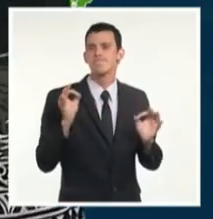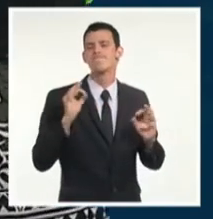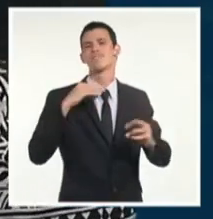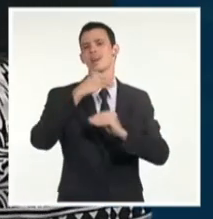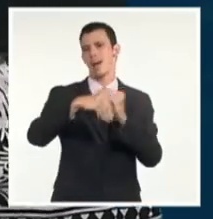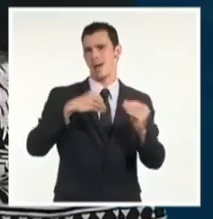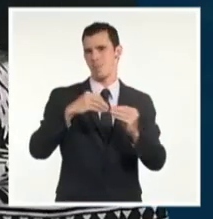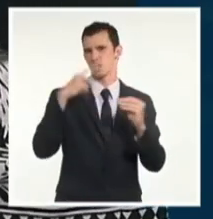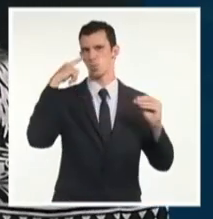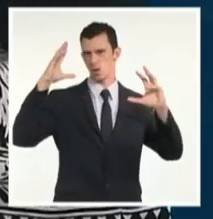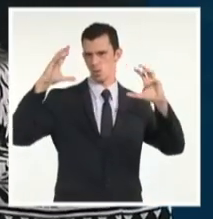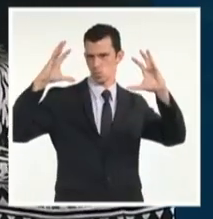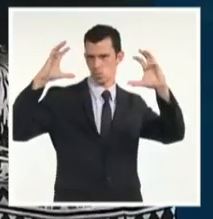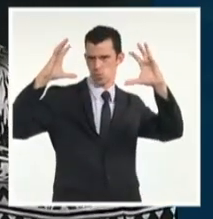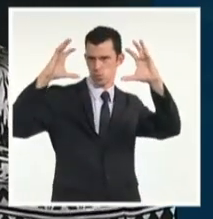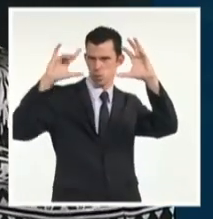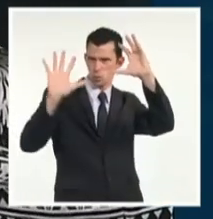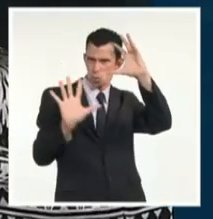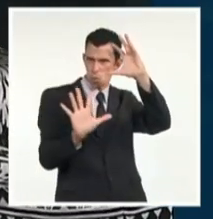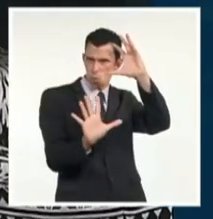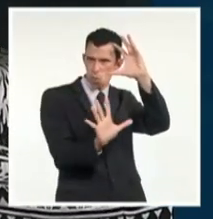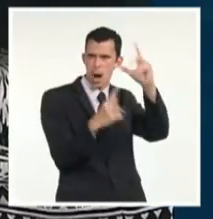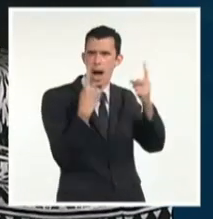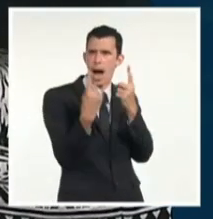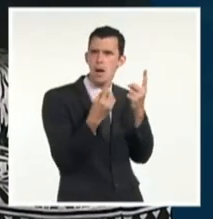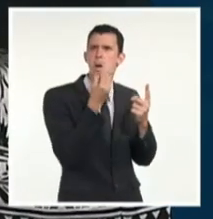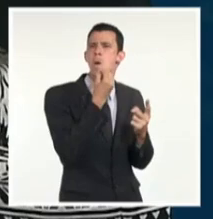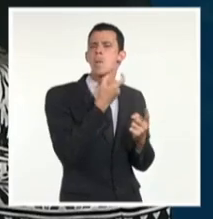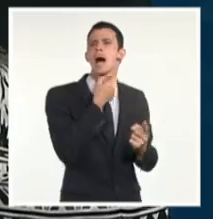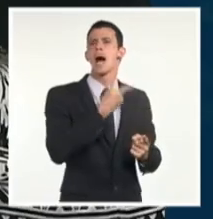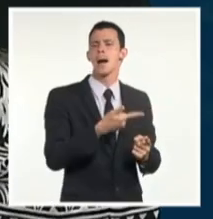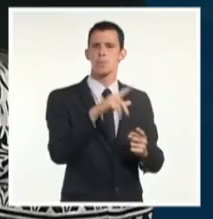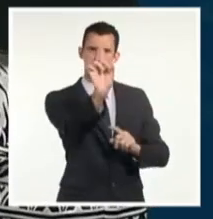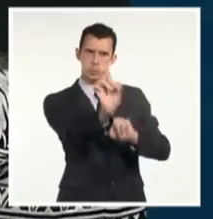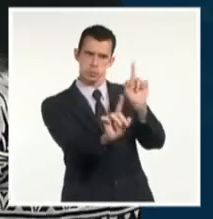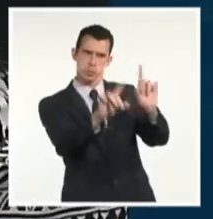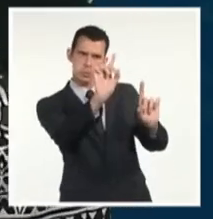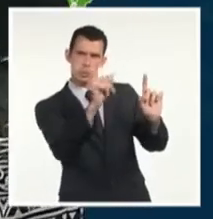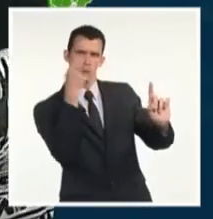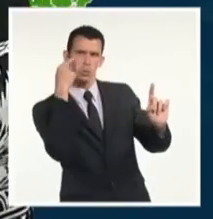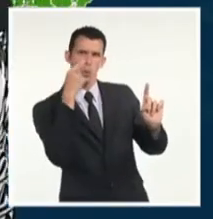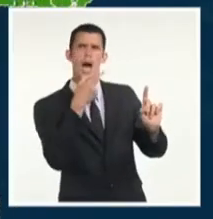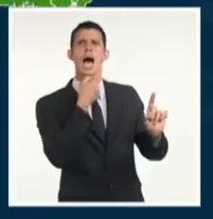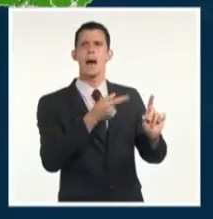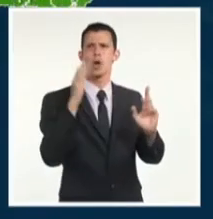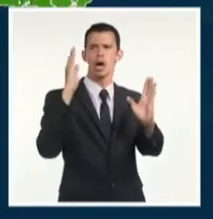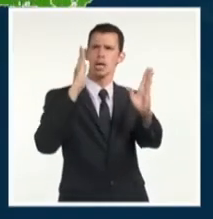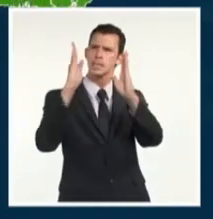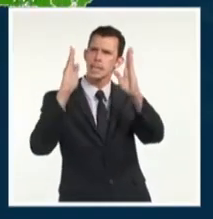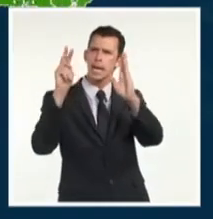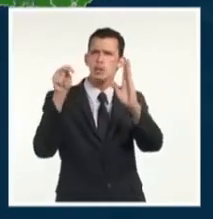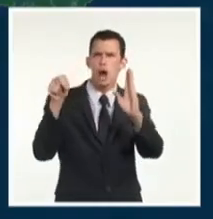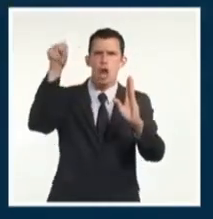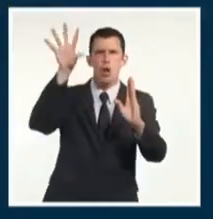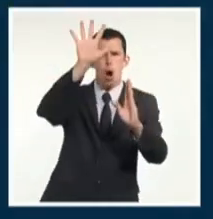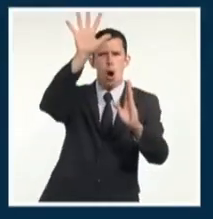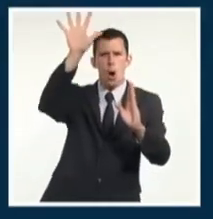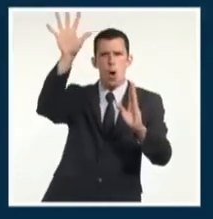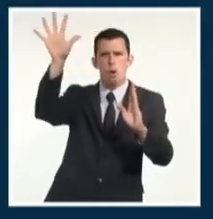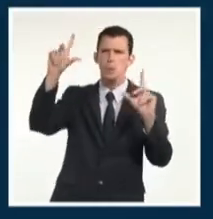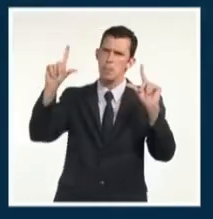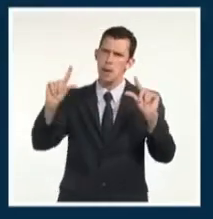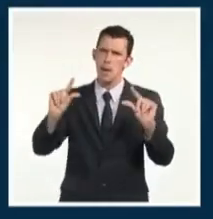interior y sur con algunos chubascos, lluvias y tormentas eléctricas que serán más aislados hacia zonas de la costa norte. Y en cuanto a las